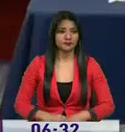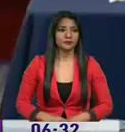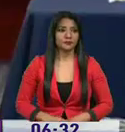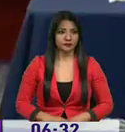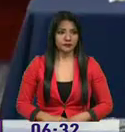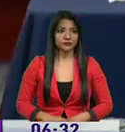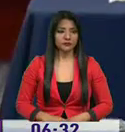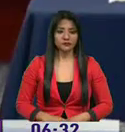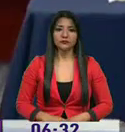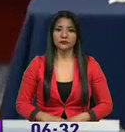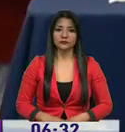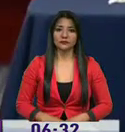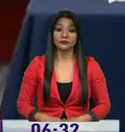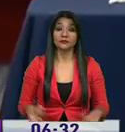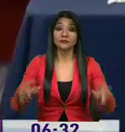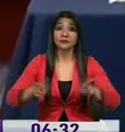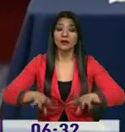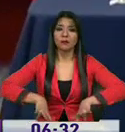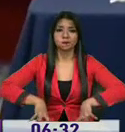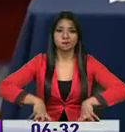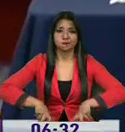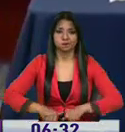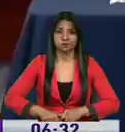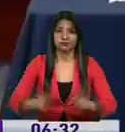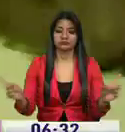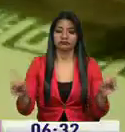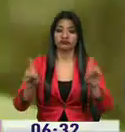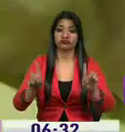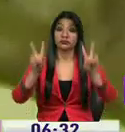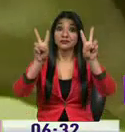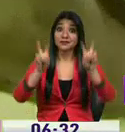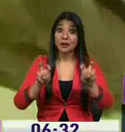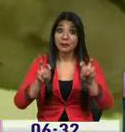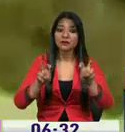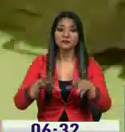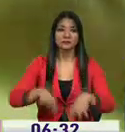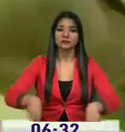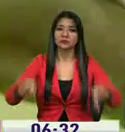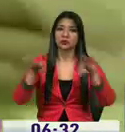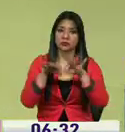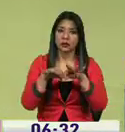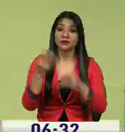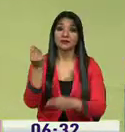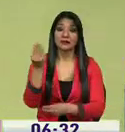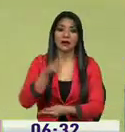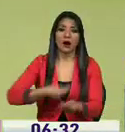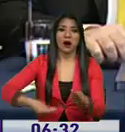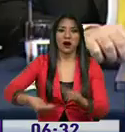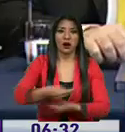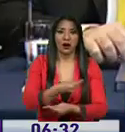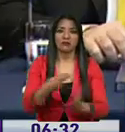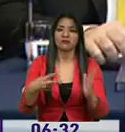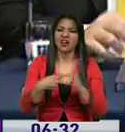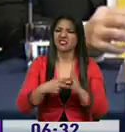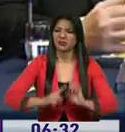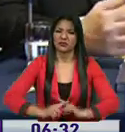En cuanto a la corrupción, tanto Pompeo como Moreno se refirieron a la importancia de la recuperación de activos.